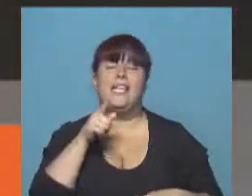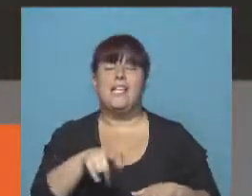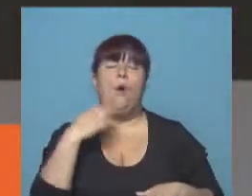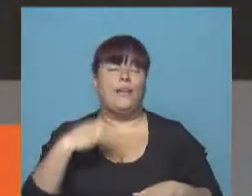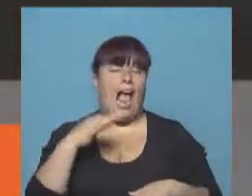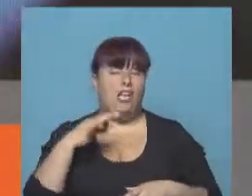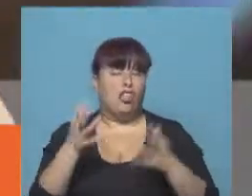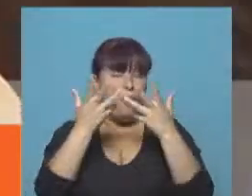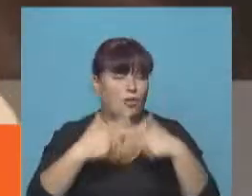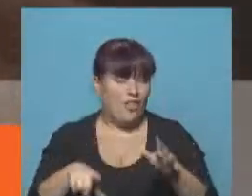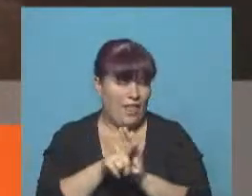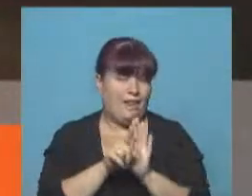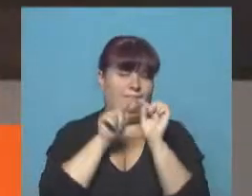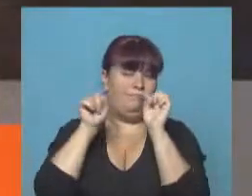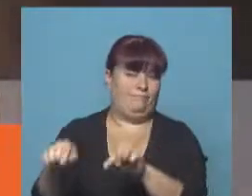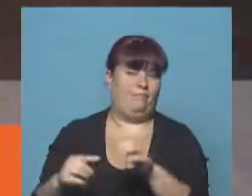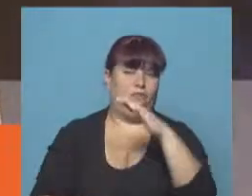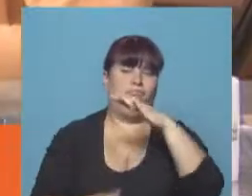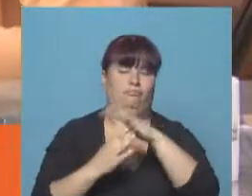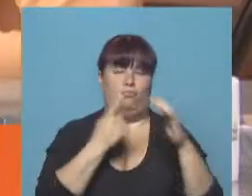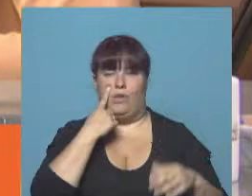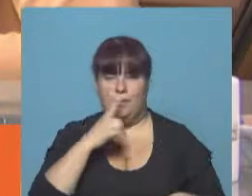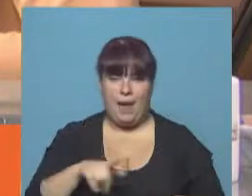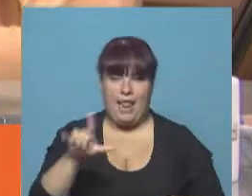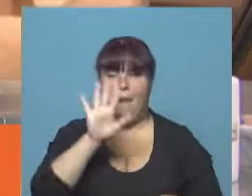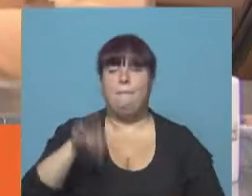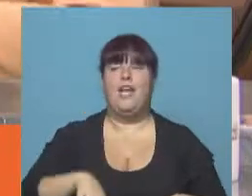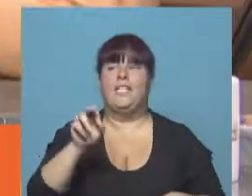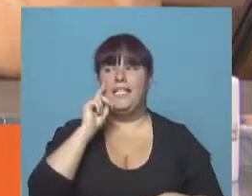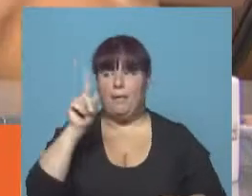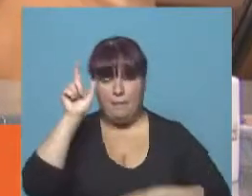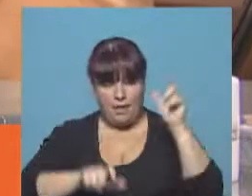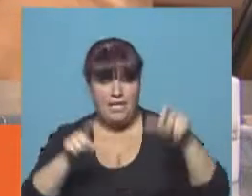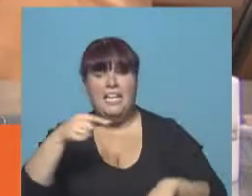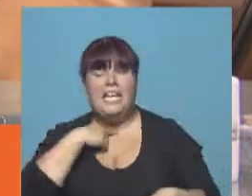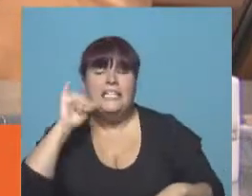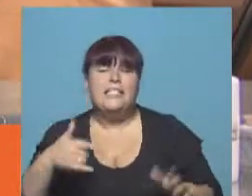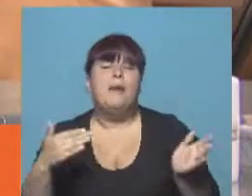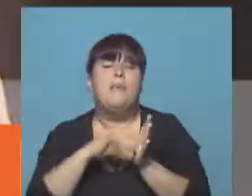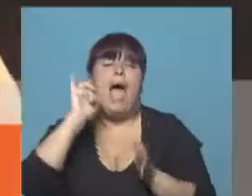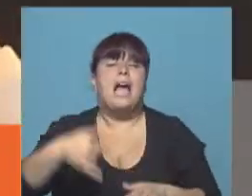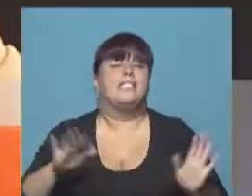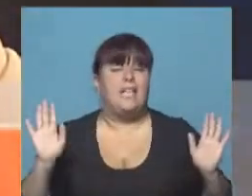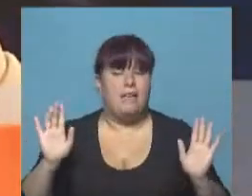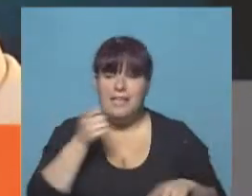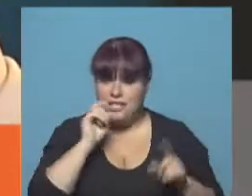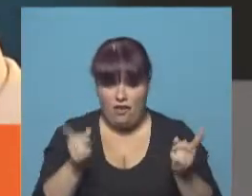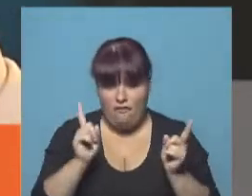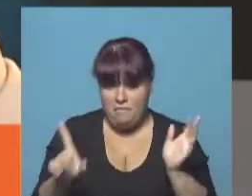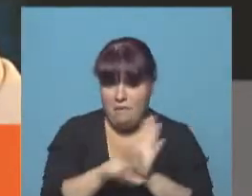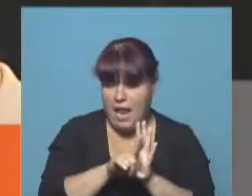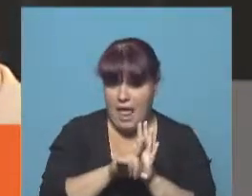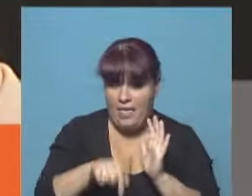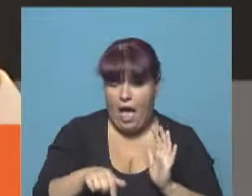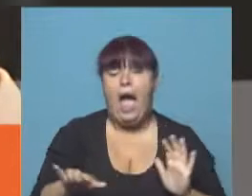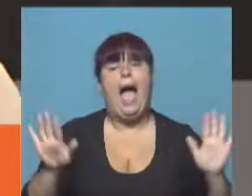facultad de este proyecto de ley va a recaer en las autoridades de los municipios de menos de 30.000 habitantes. Los que la quieran aceptar, porque es por adhesión. Si no, seguirá siendo la legislación